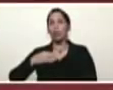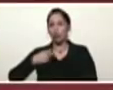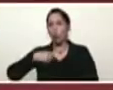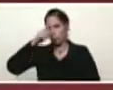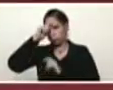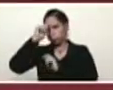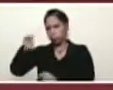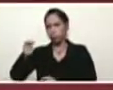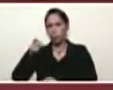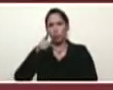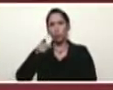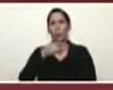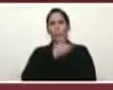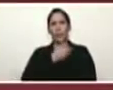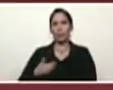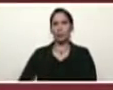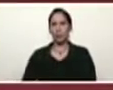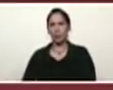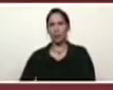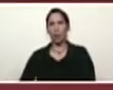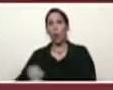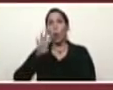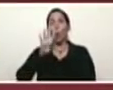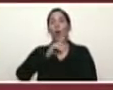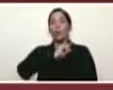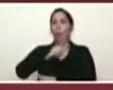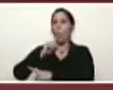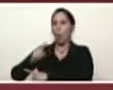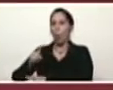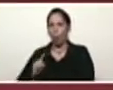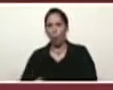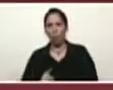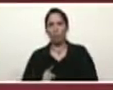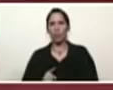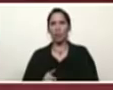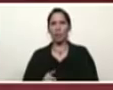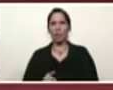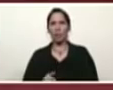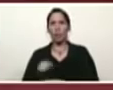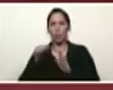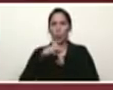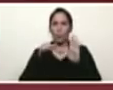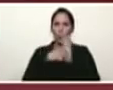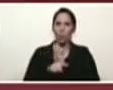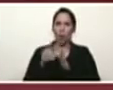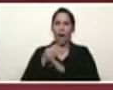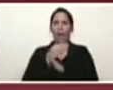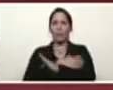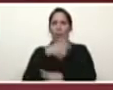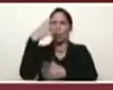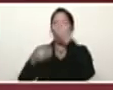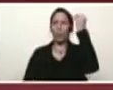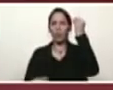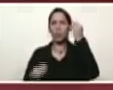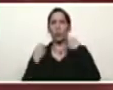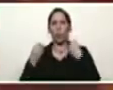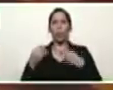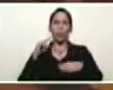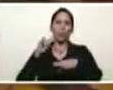presidencia. Le di 4 órdenes que cumplió antes de huir como traidor.